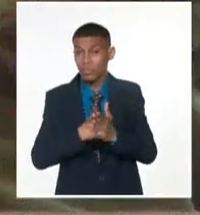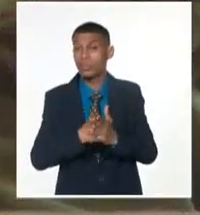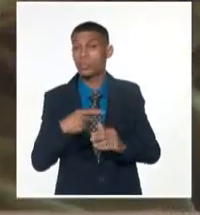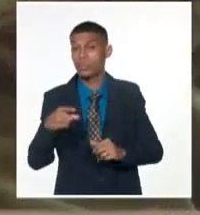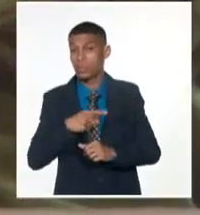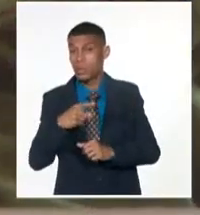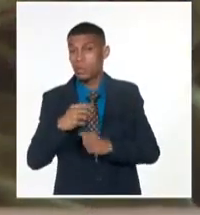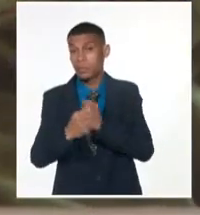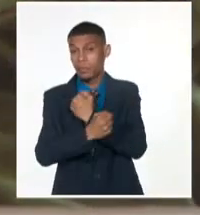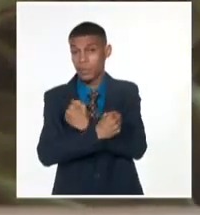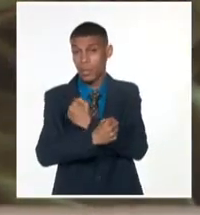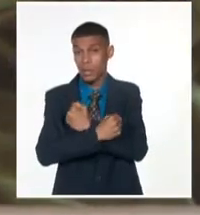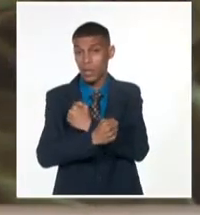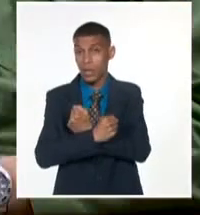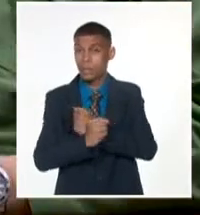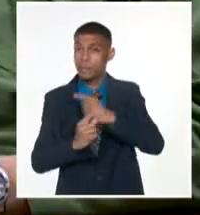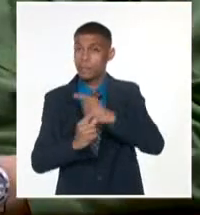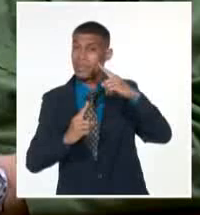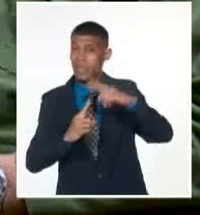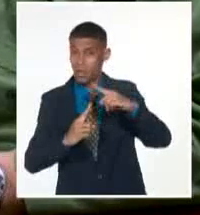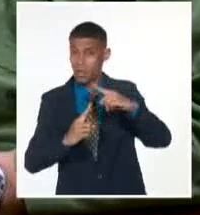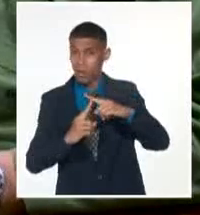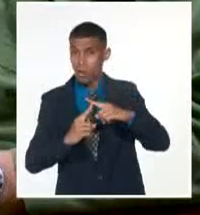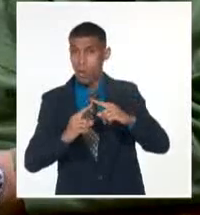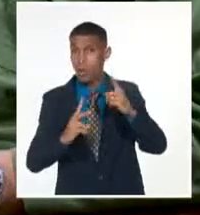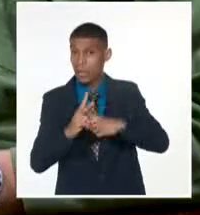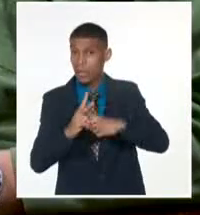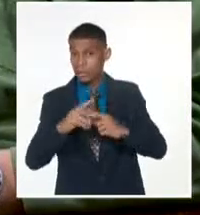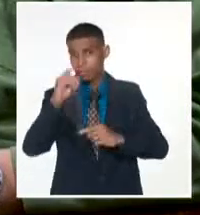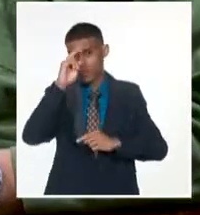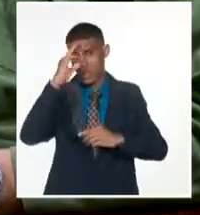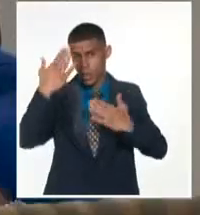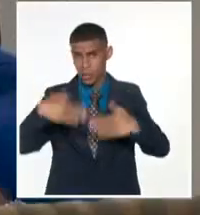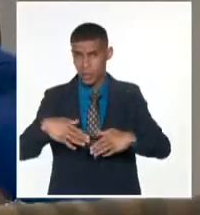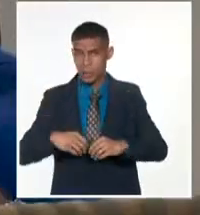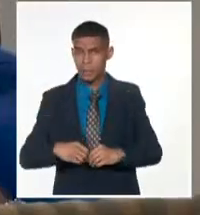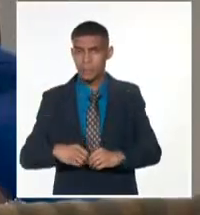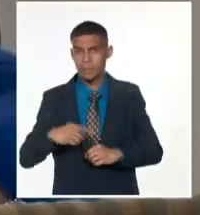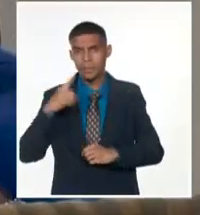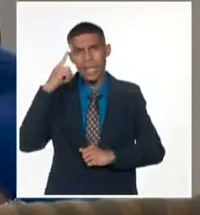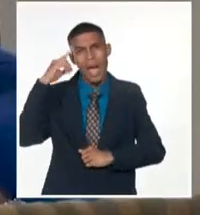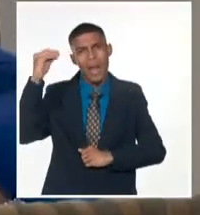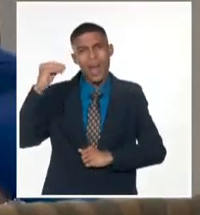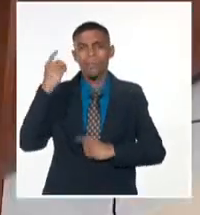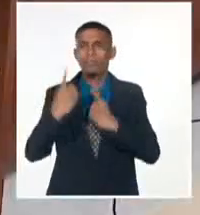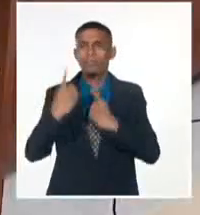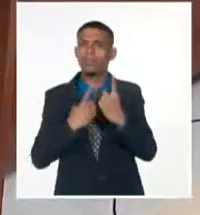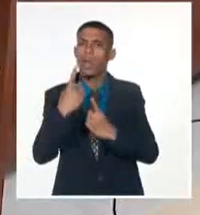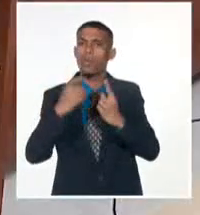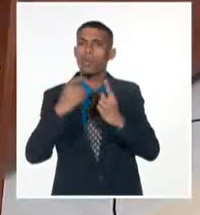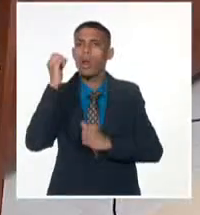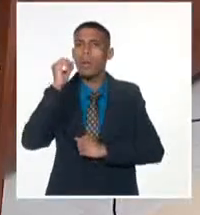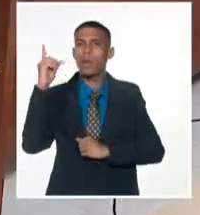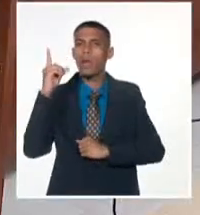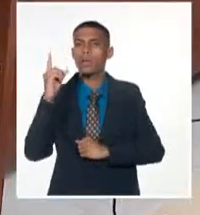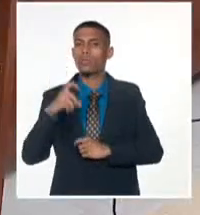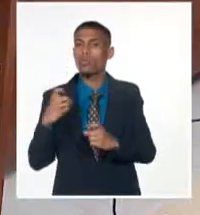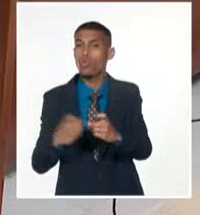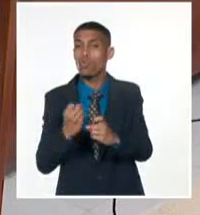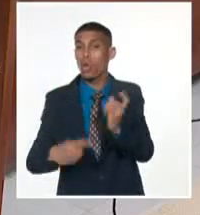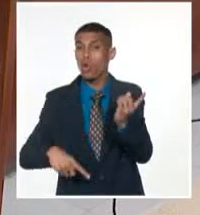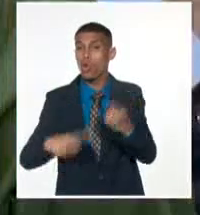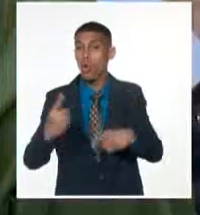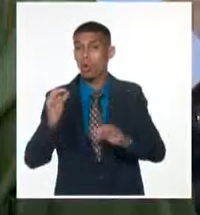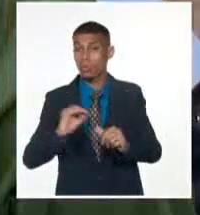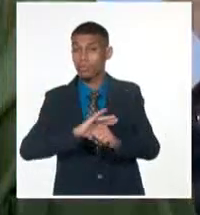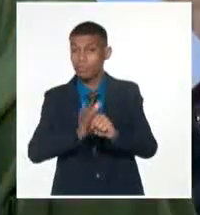natural, tecnológico y sanitario. Para el análisis se tuvieron en cuenta algunas experiencias como la lucha contra la pandemia